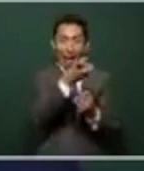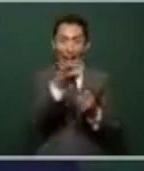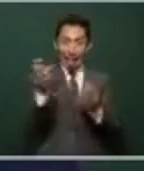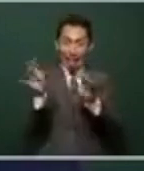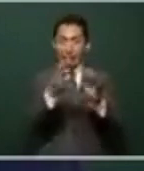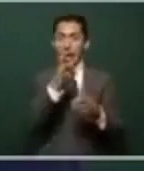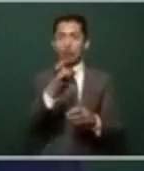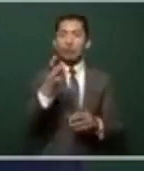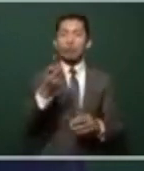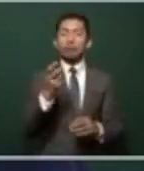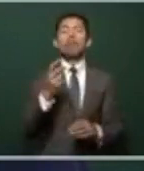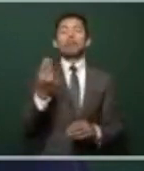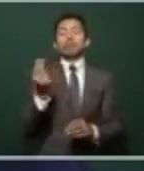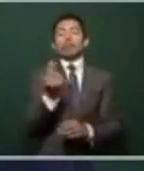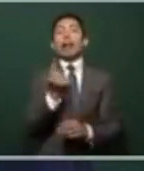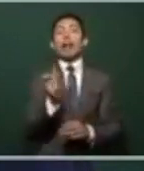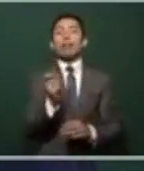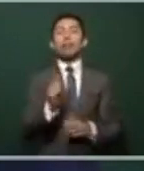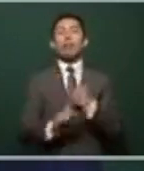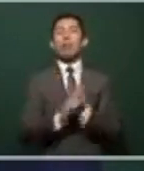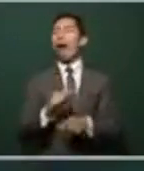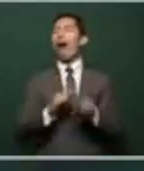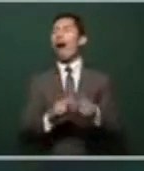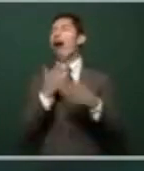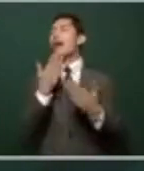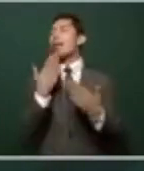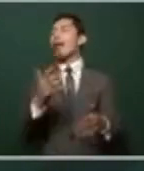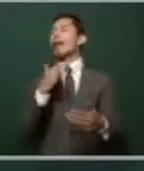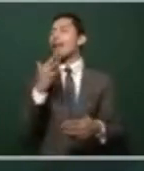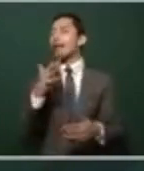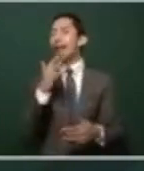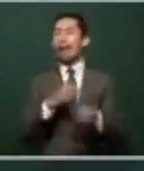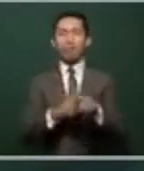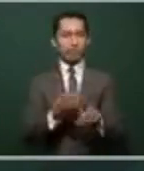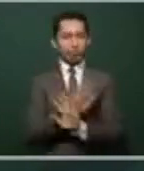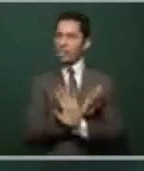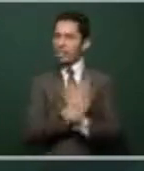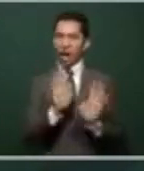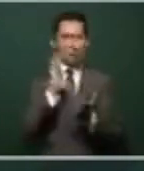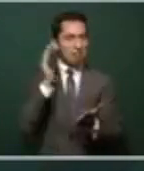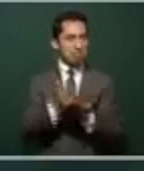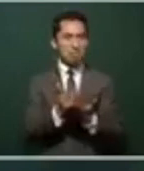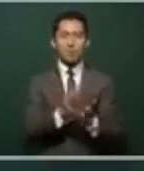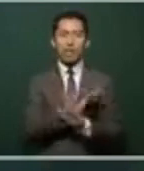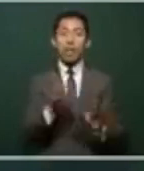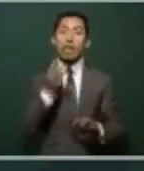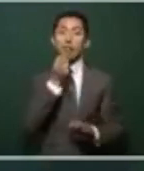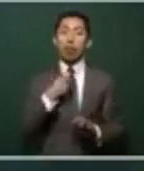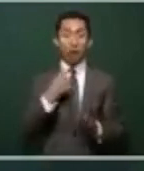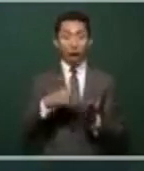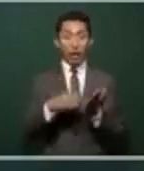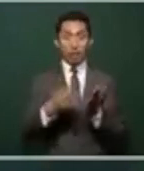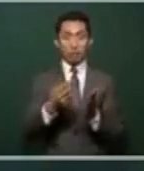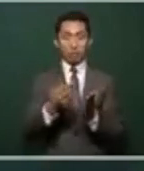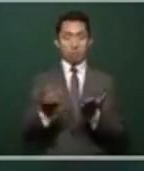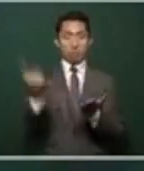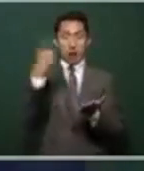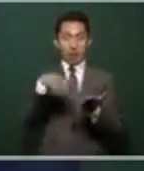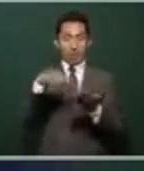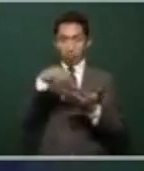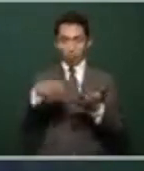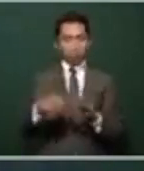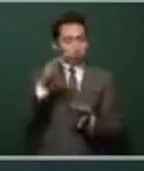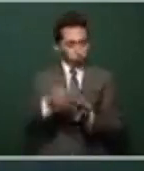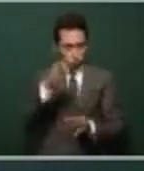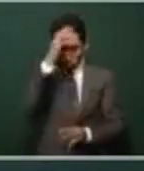resolver, no permitir la corrupción y actuar con austeridad, y